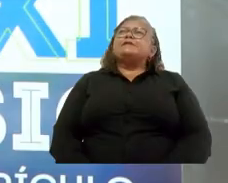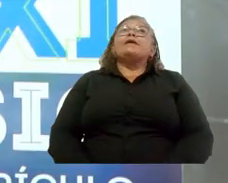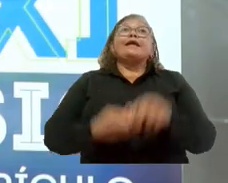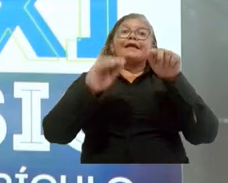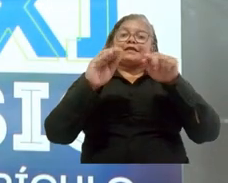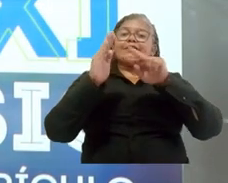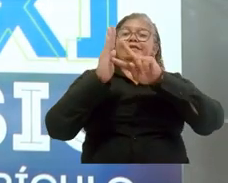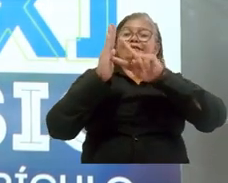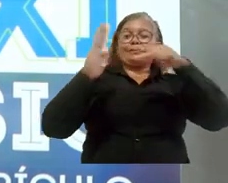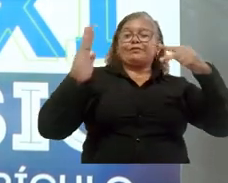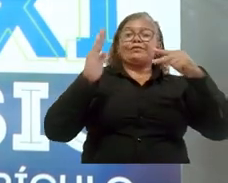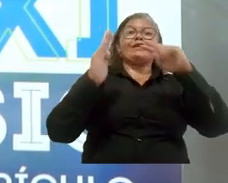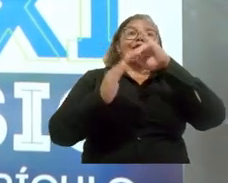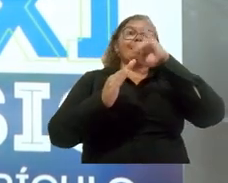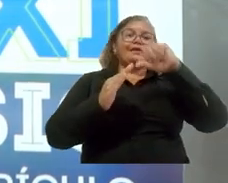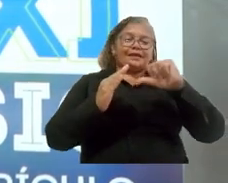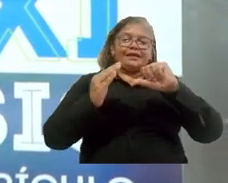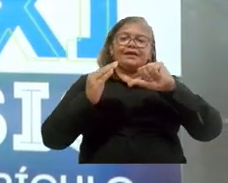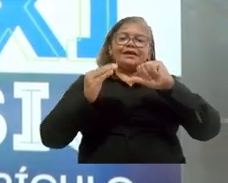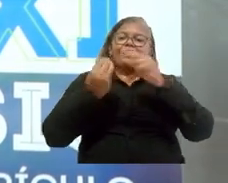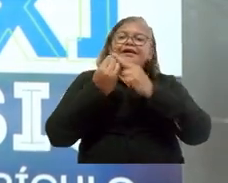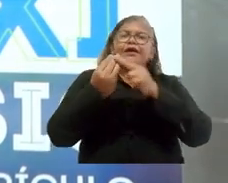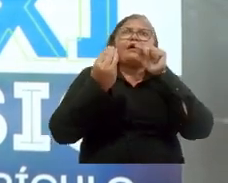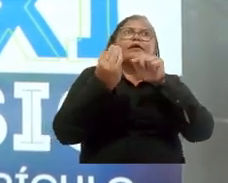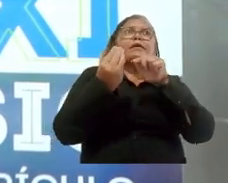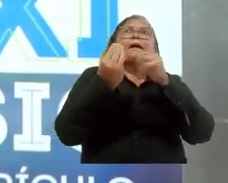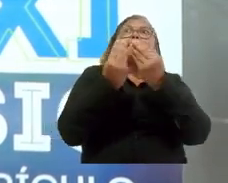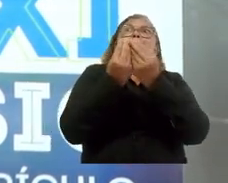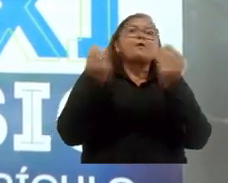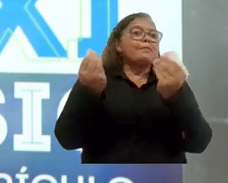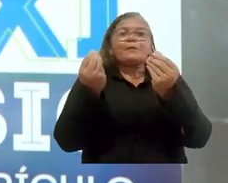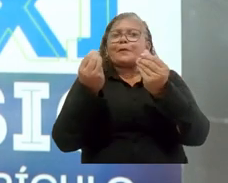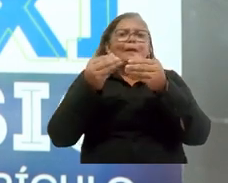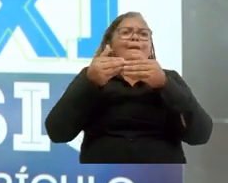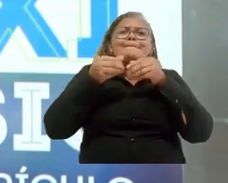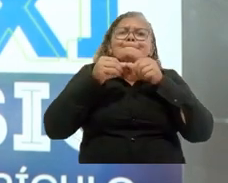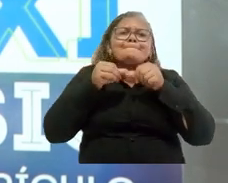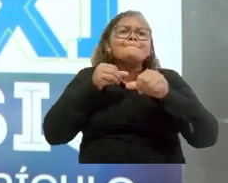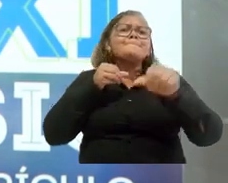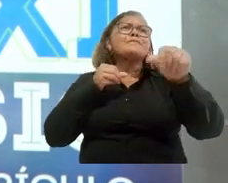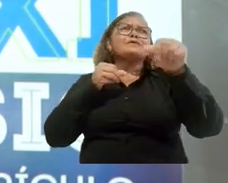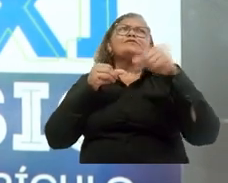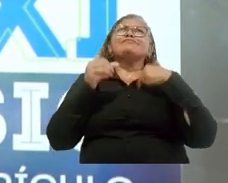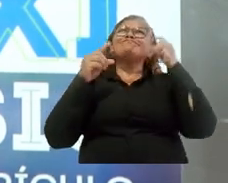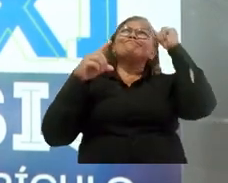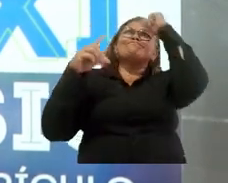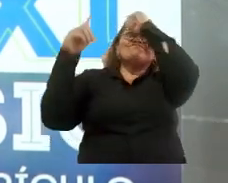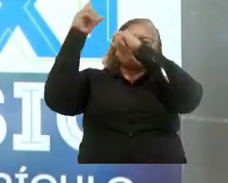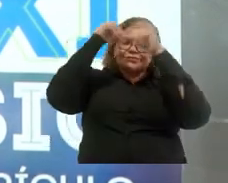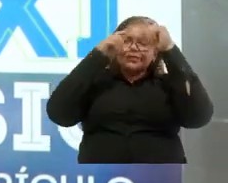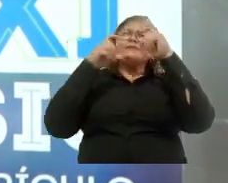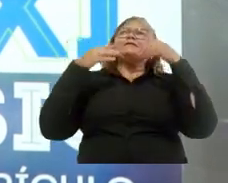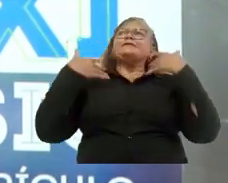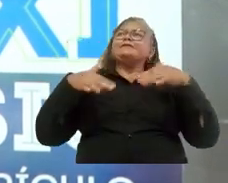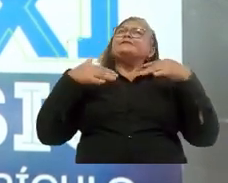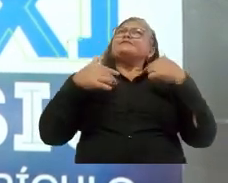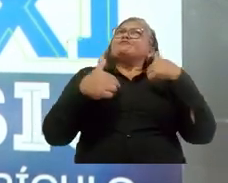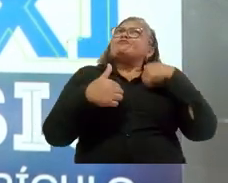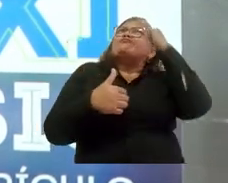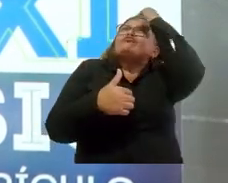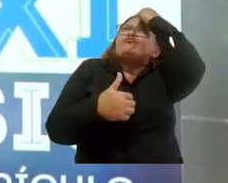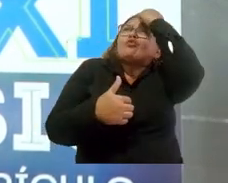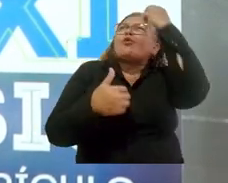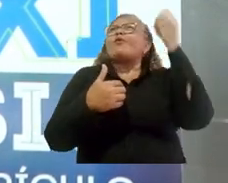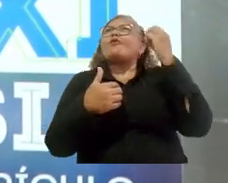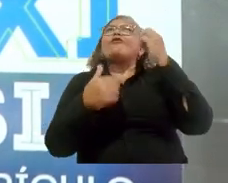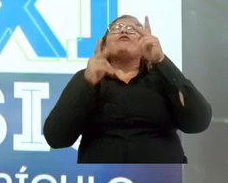La herramienta en sí llegó para quedarse. Estamos convencidos de ello, nos deja también unos desafíos